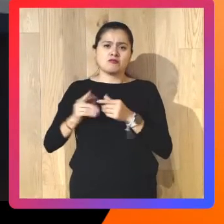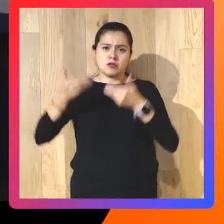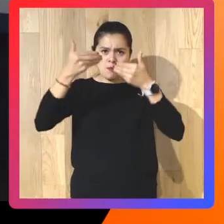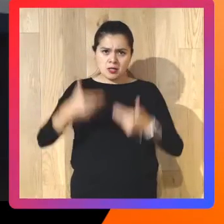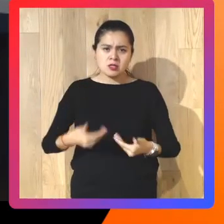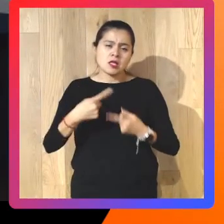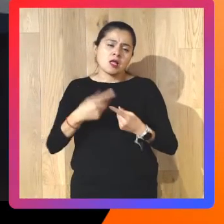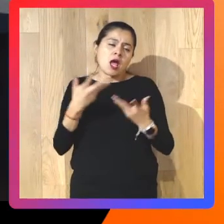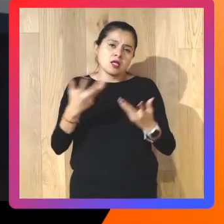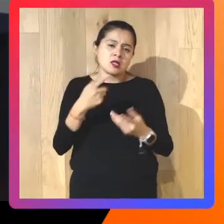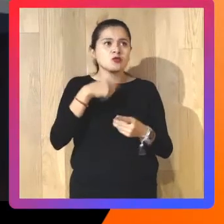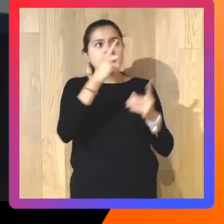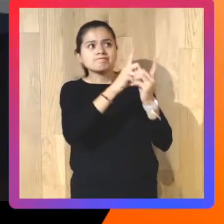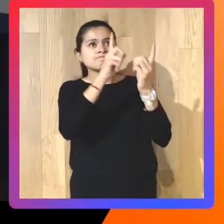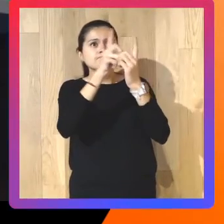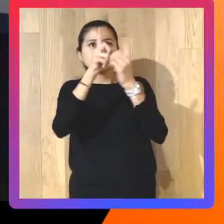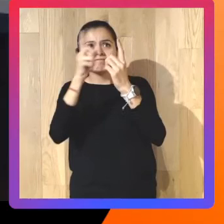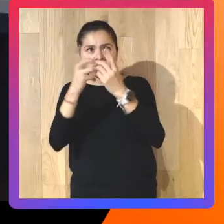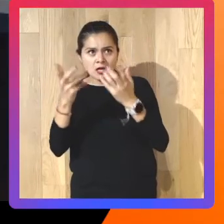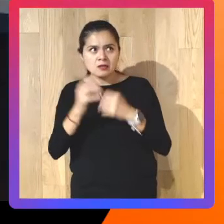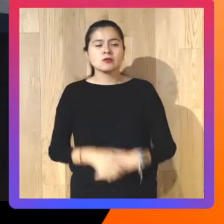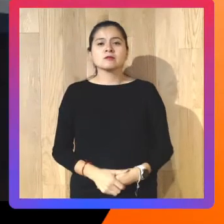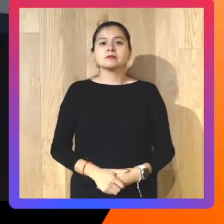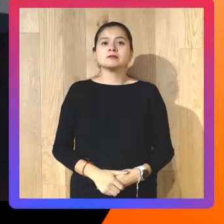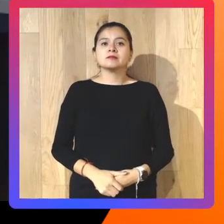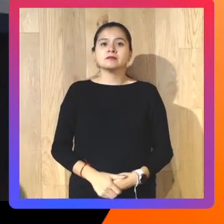dirige a quien quiera que se le conteste.